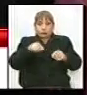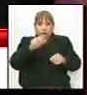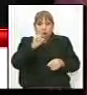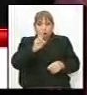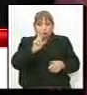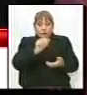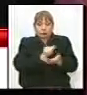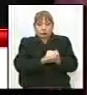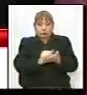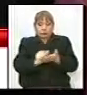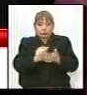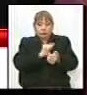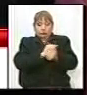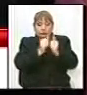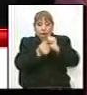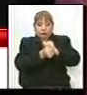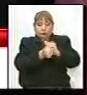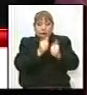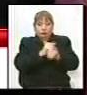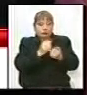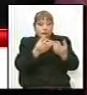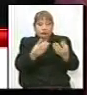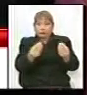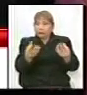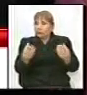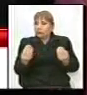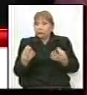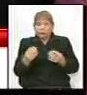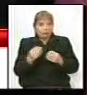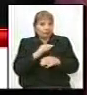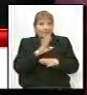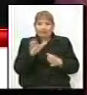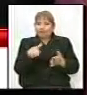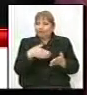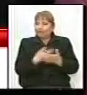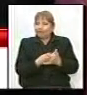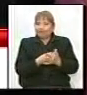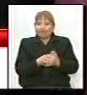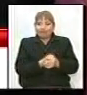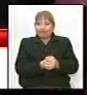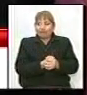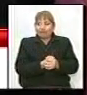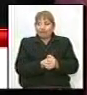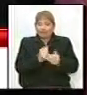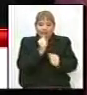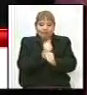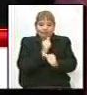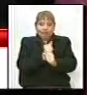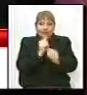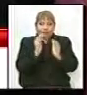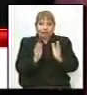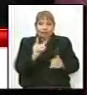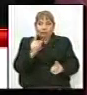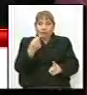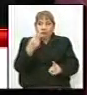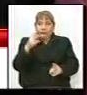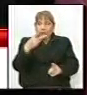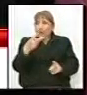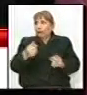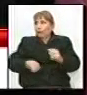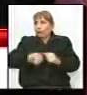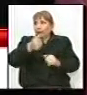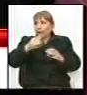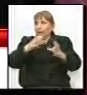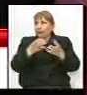meses cambiado la mayoría, casi la totalidad de funcionarios de primer y segundo nivel en la